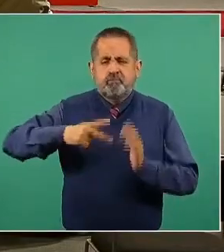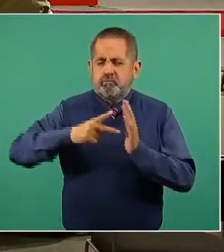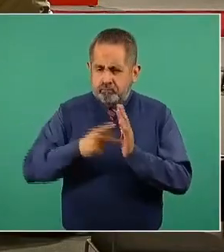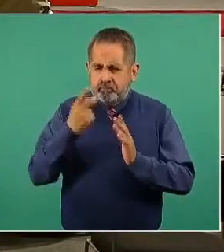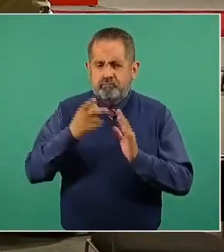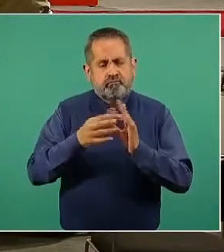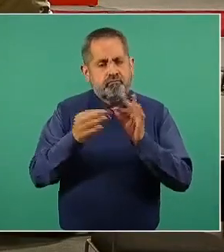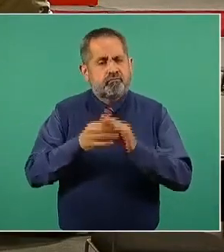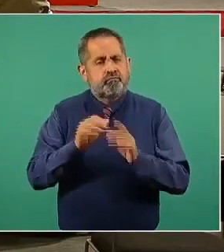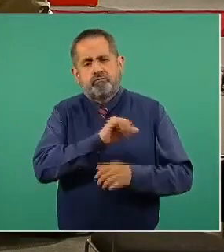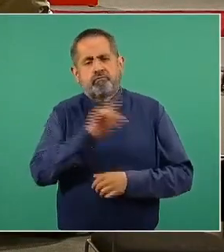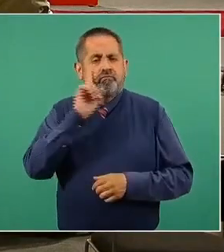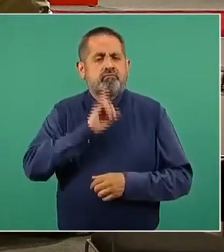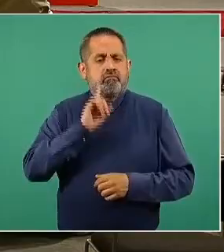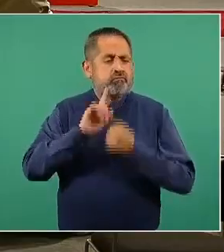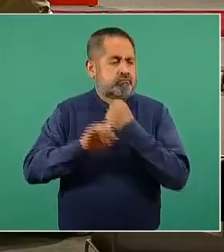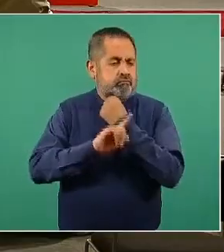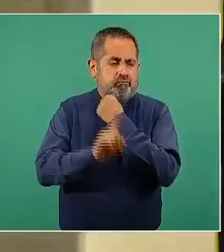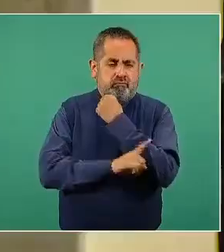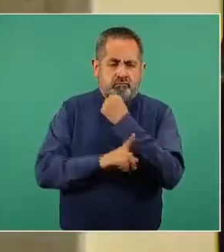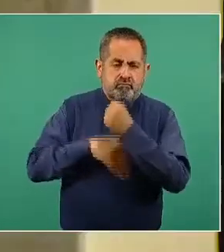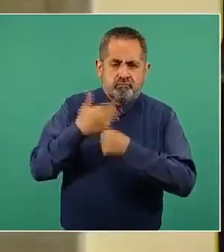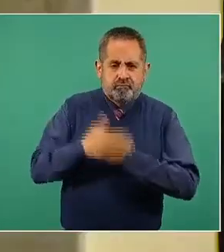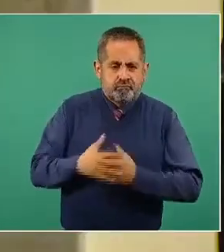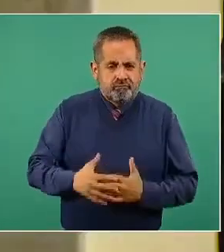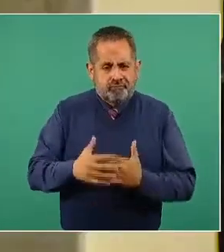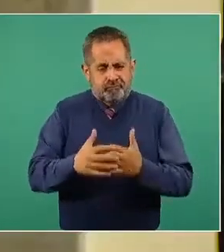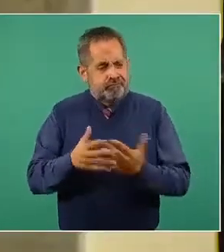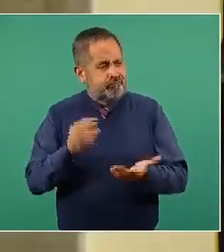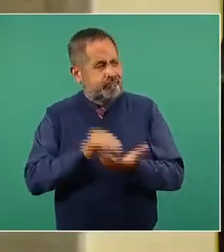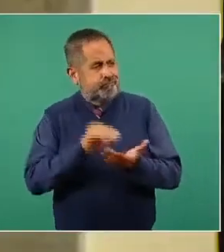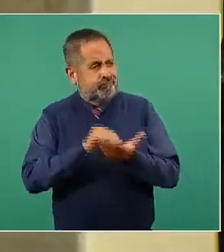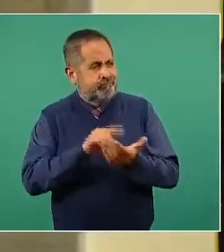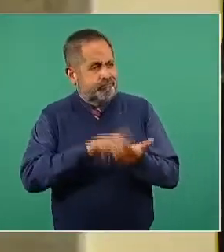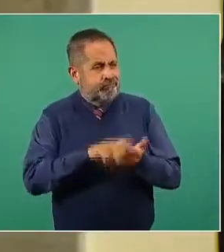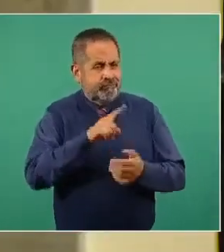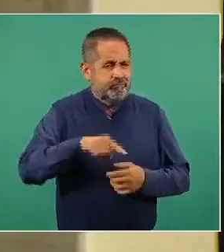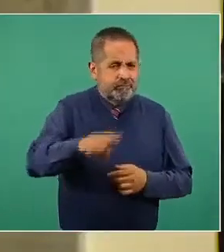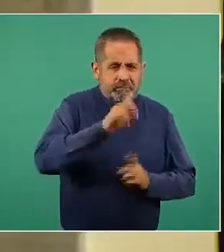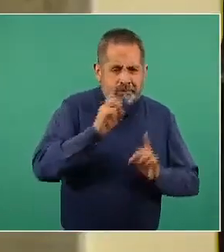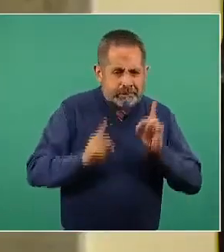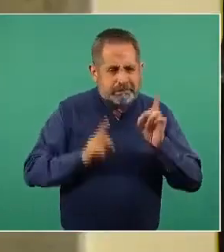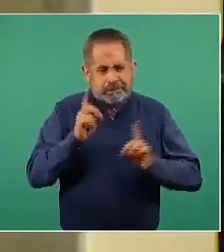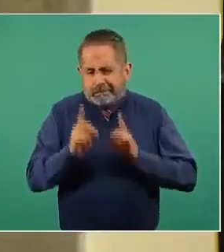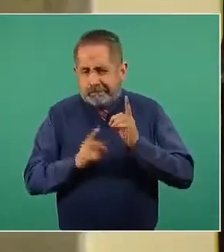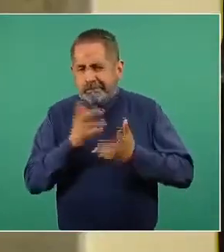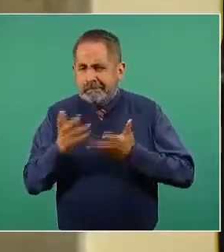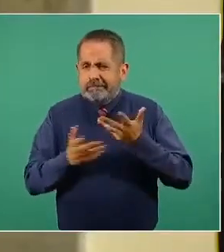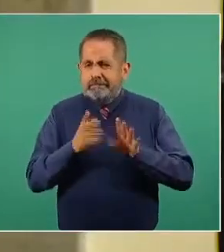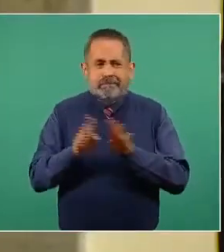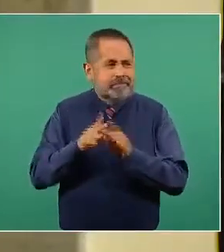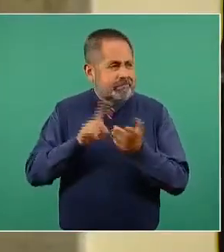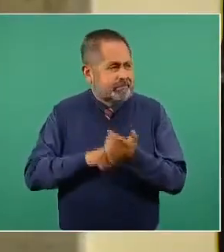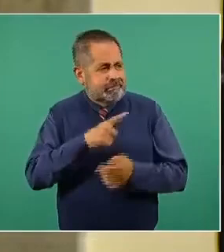tema de las mujeres embarazadas, sigue habiendo esta inquietud de referente a este